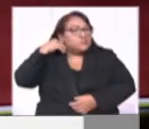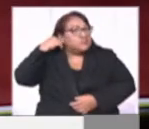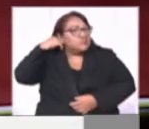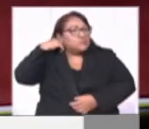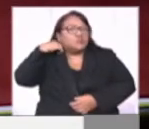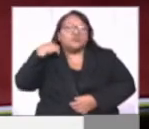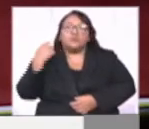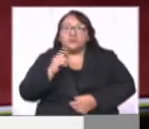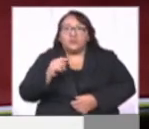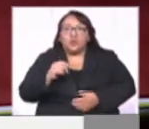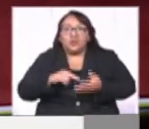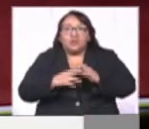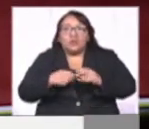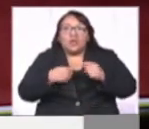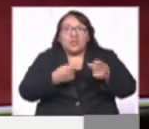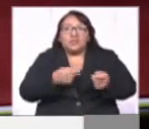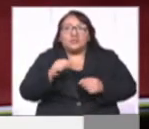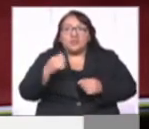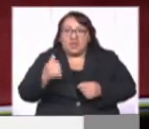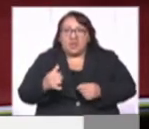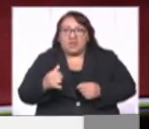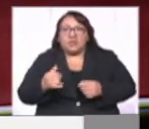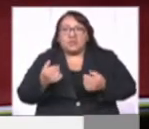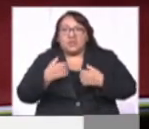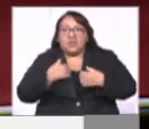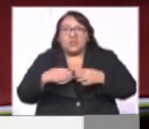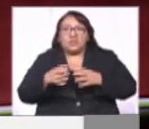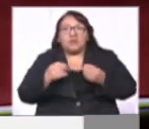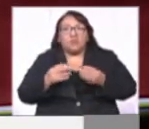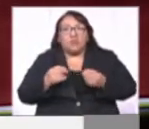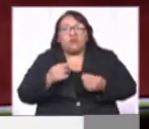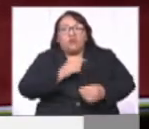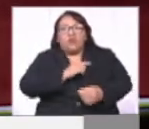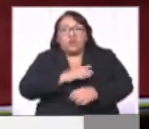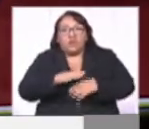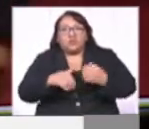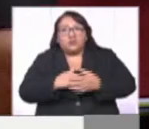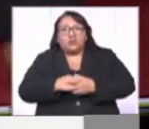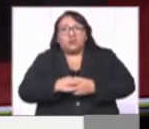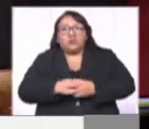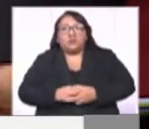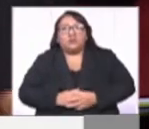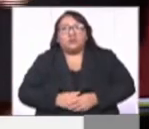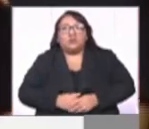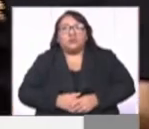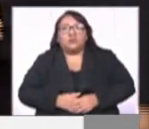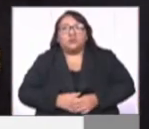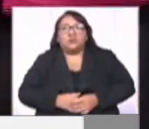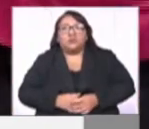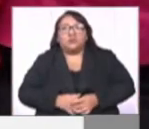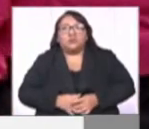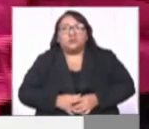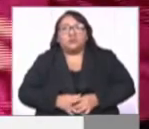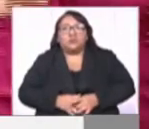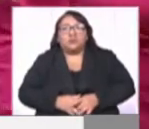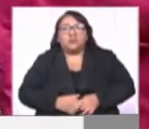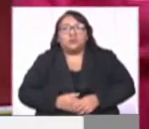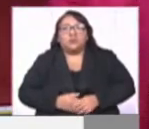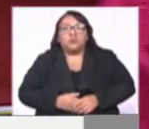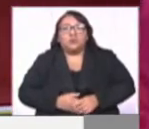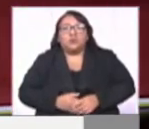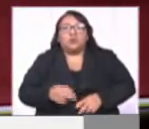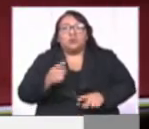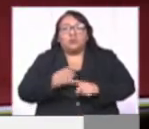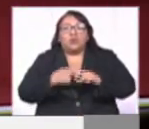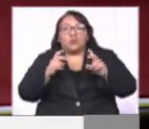no es desvestir otras, más bien las que existen tienen que ser muy fortalecidas, sobre todo por los asuntos de seguridad. Y por supuesto